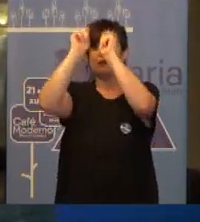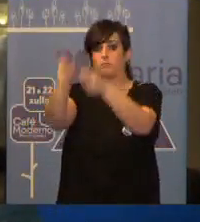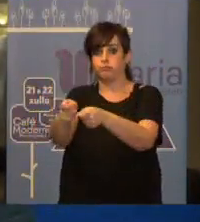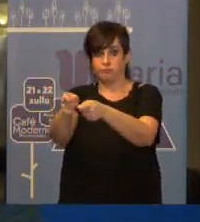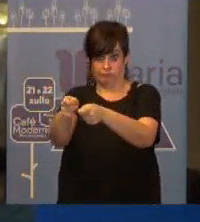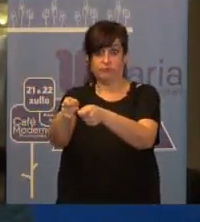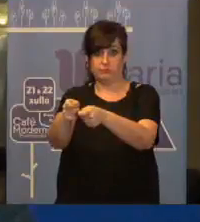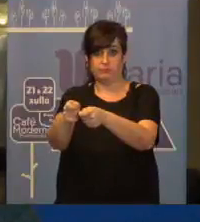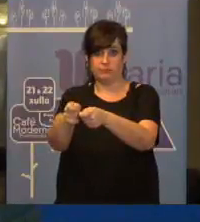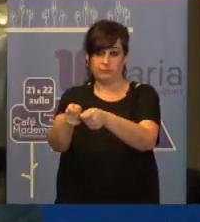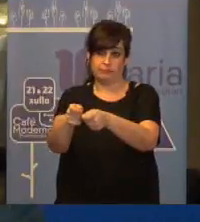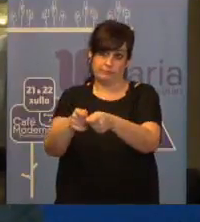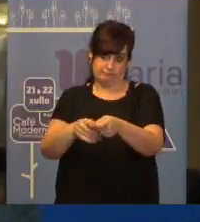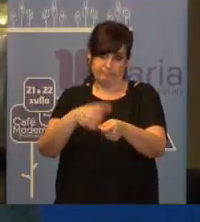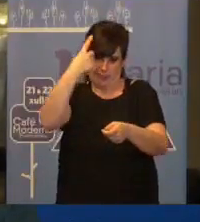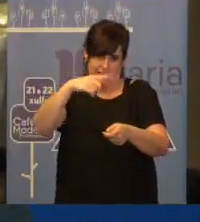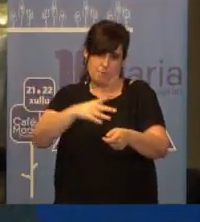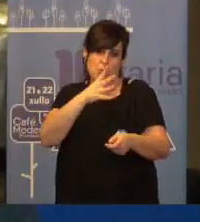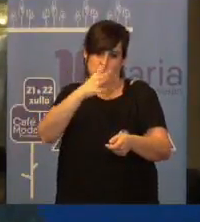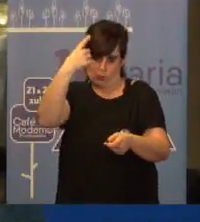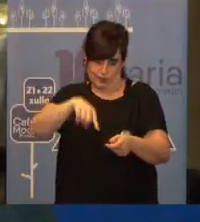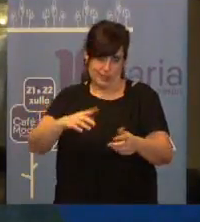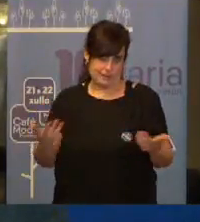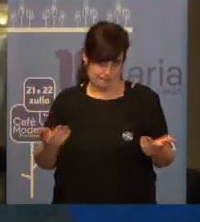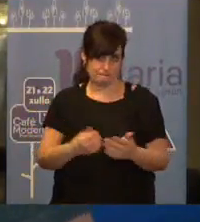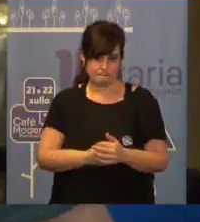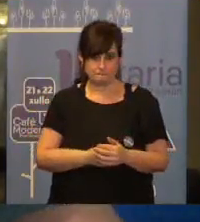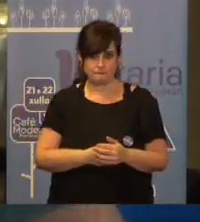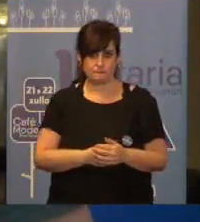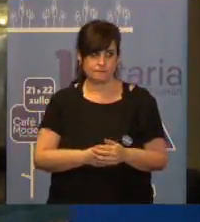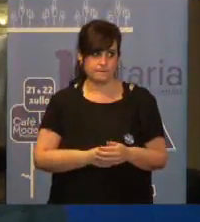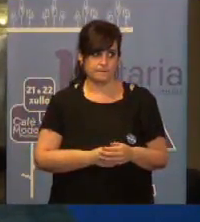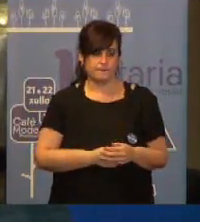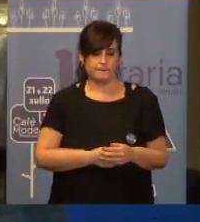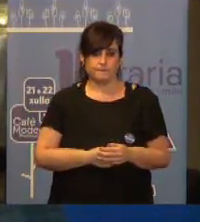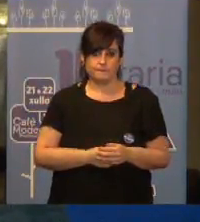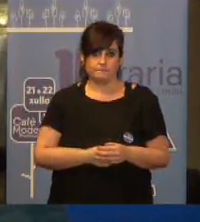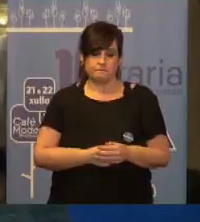época, polo motivo polo que estaba posto, que era por ser de Falange, no seu momento, un contable, etc.